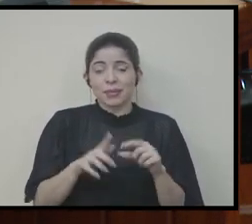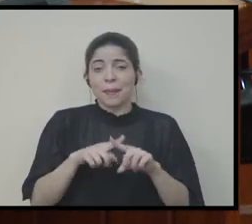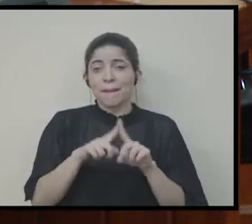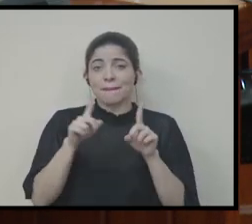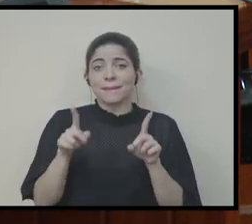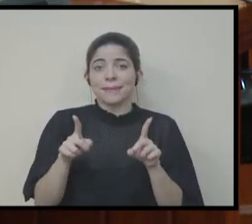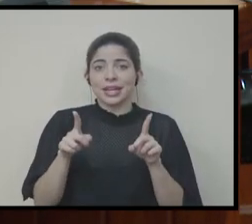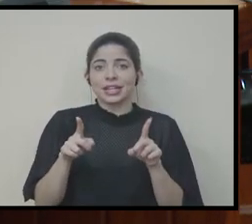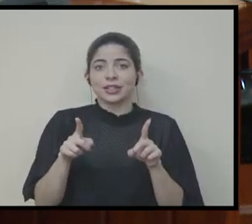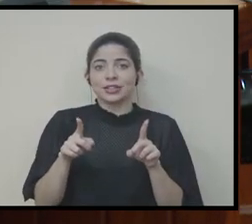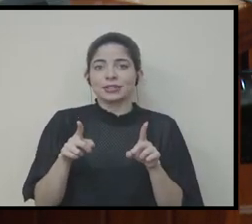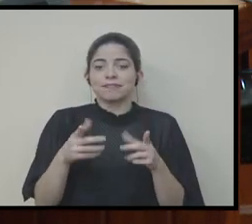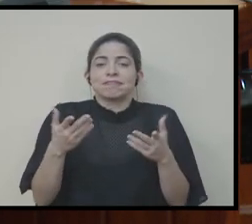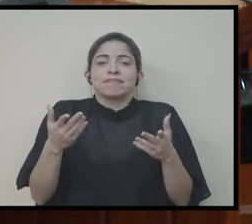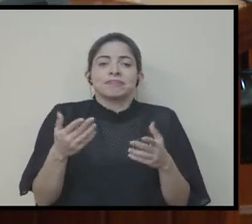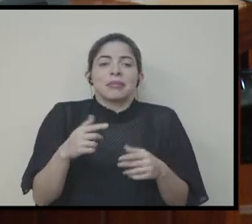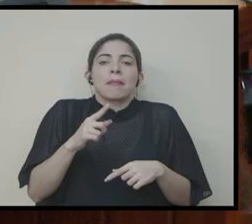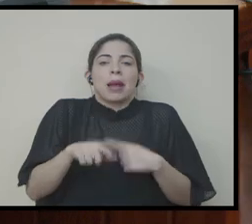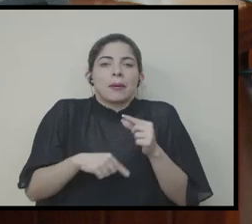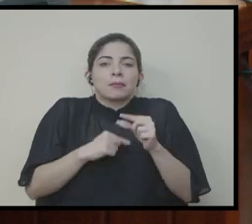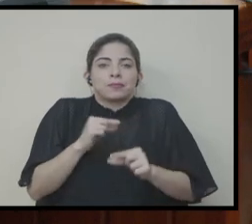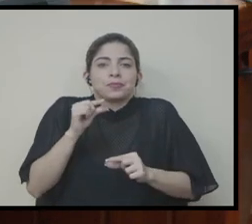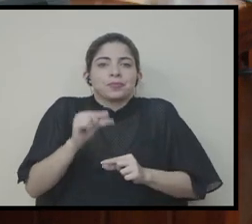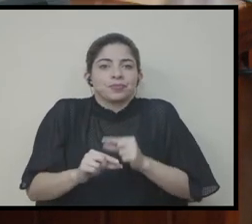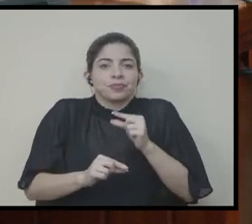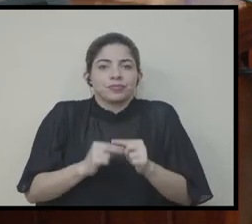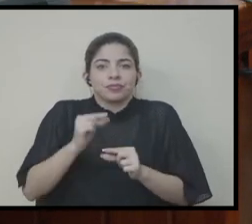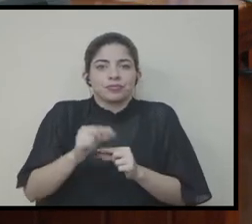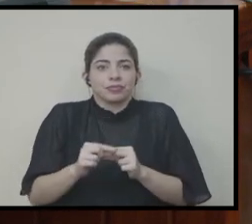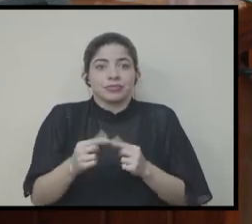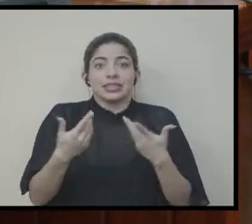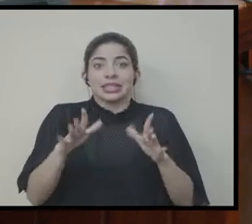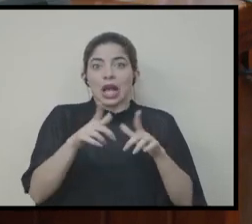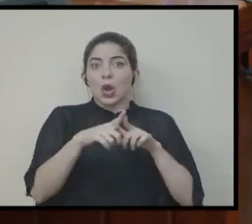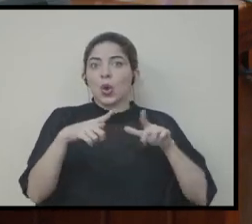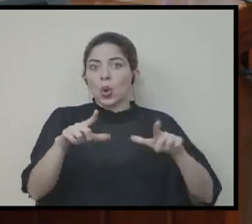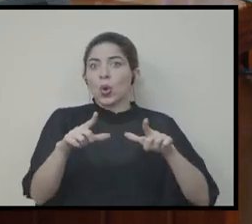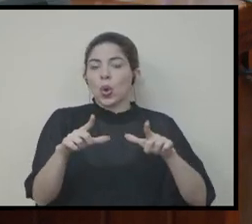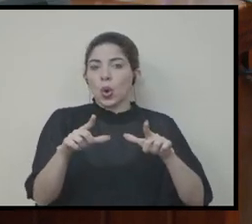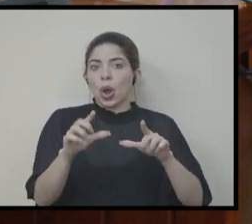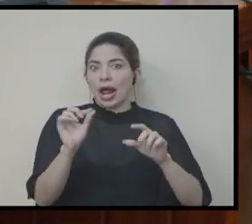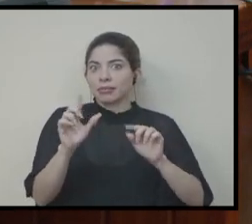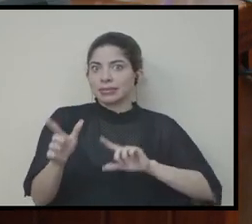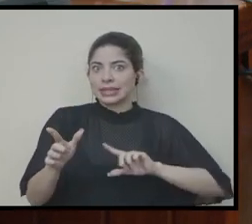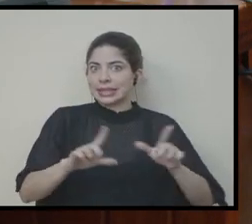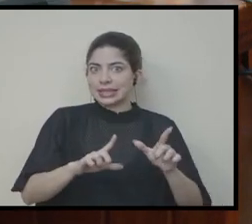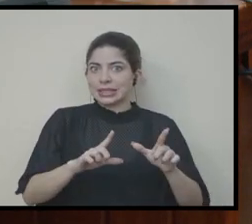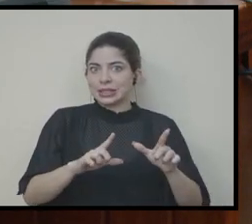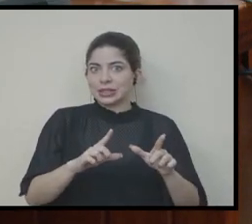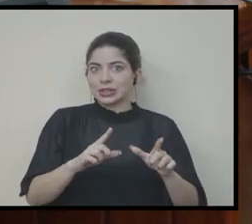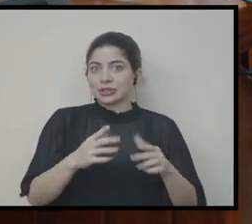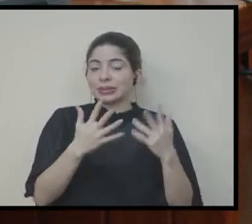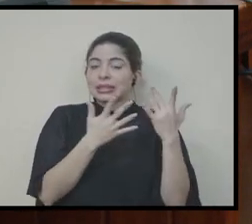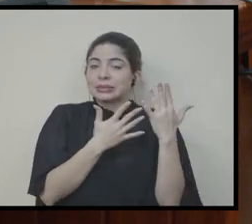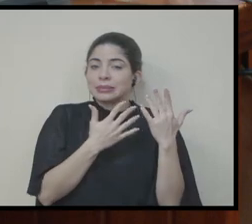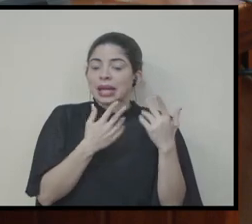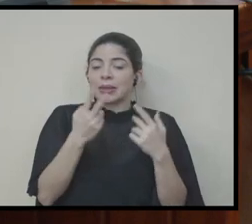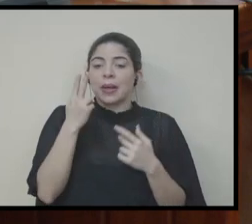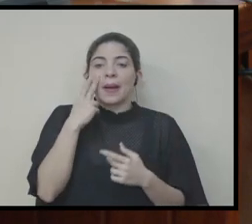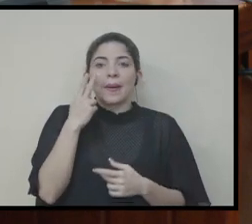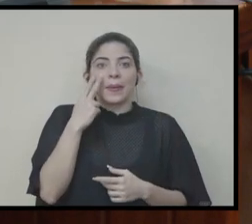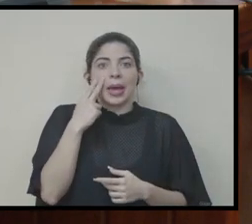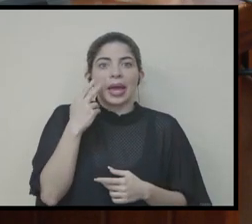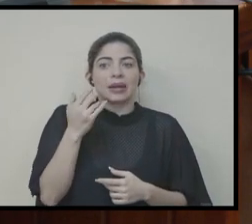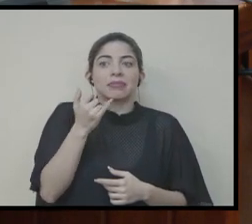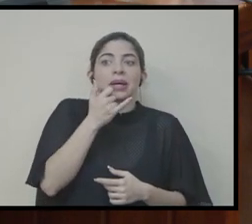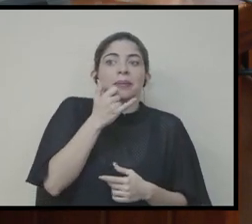Pero, pues ahí vamos y ya el local está bastante listo y nada más así como esperando a ver